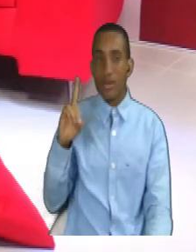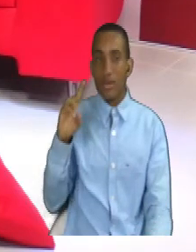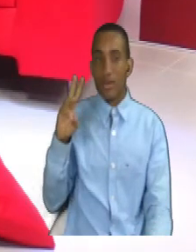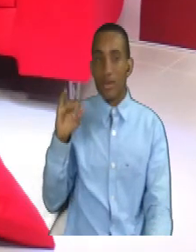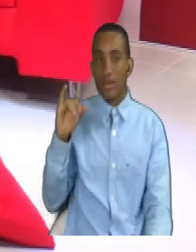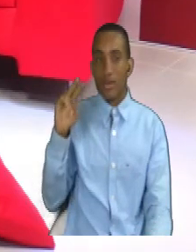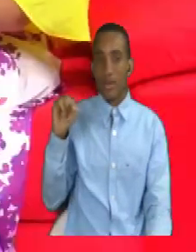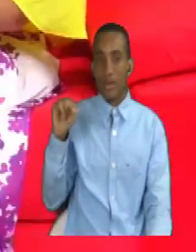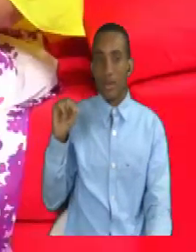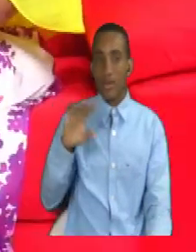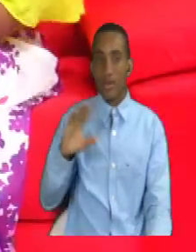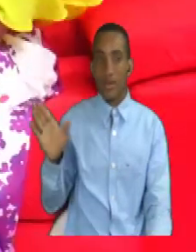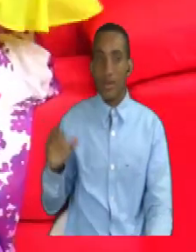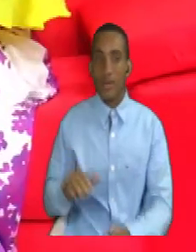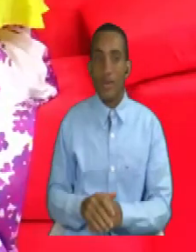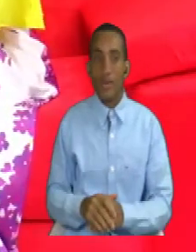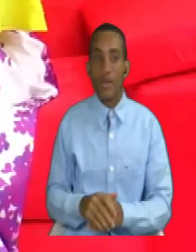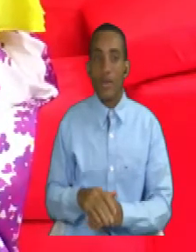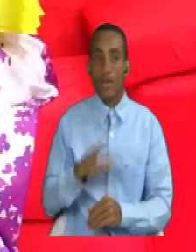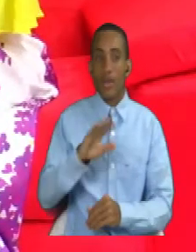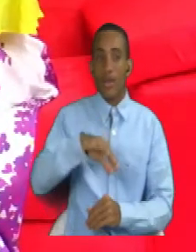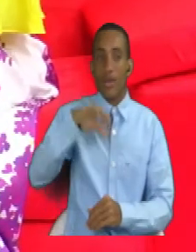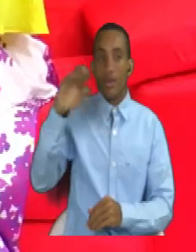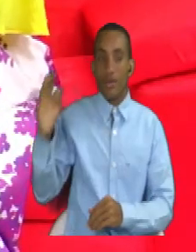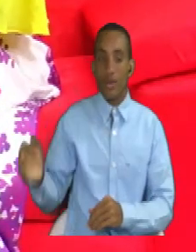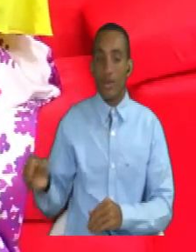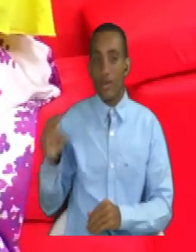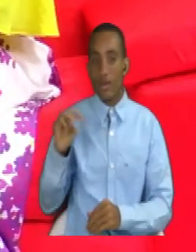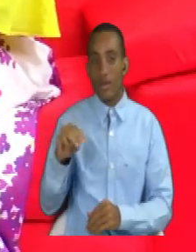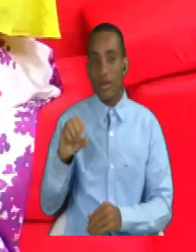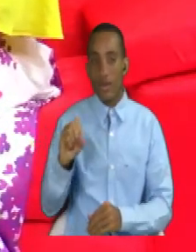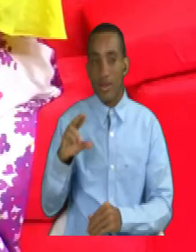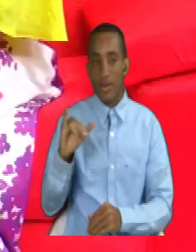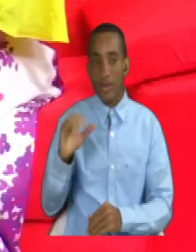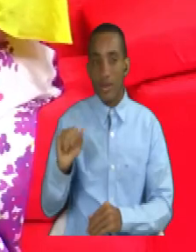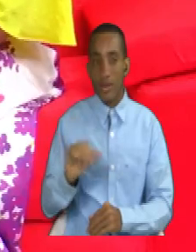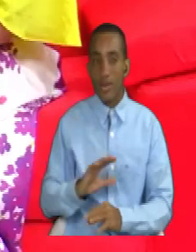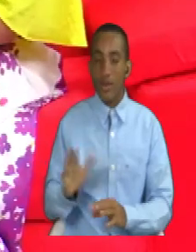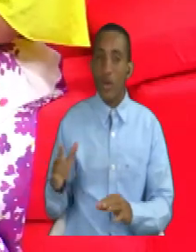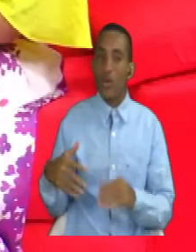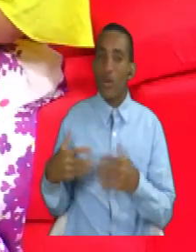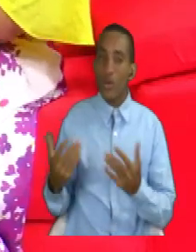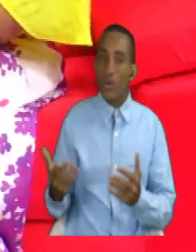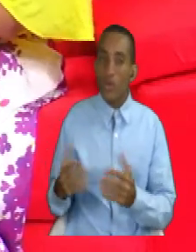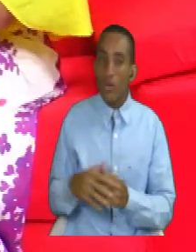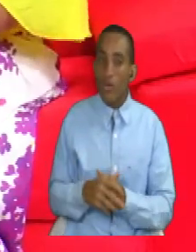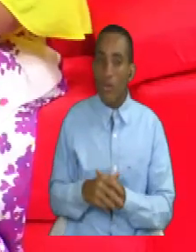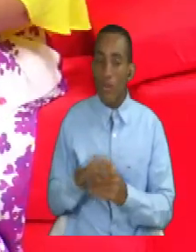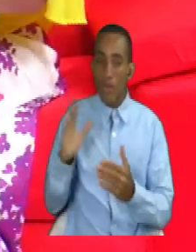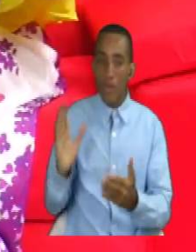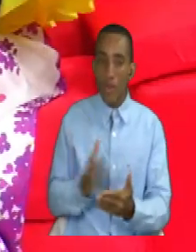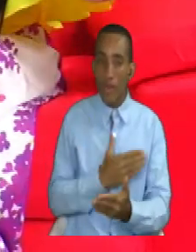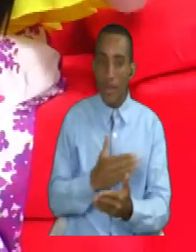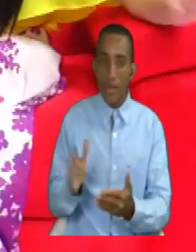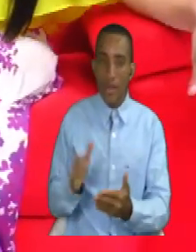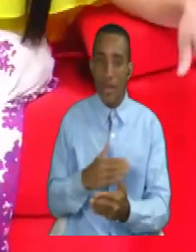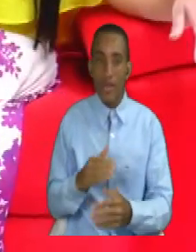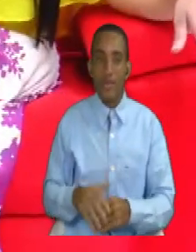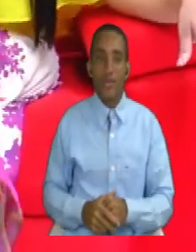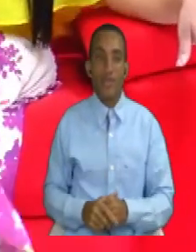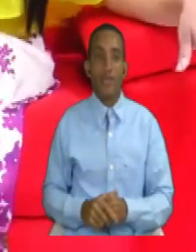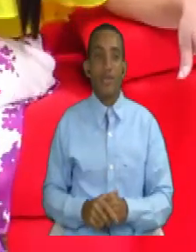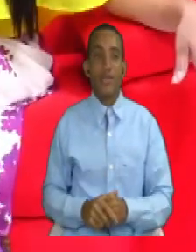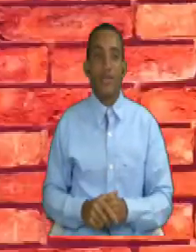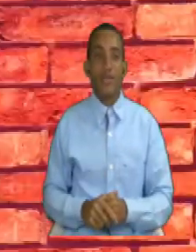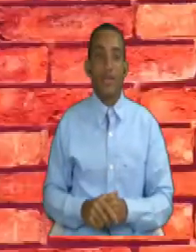los montes de María. Y eso suena tan lindo. Ajá. Así que hay que mirar cómo dentro de una canción metemos ahí el de los montes, sí, sí, de María. La